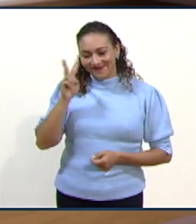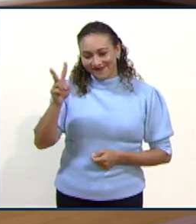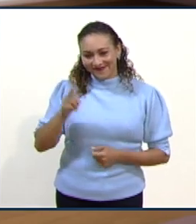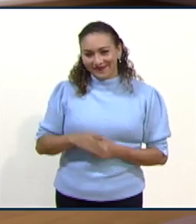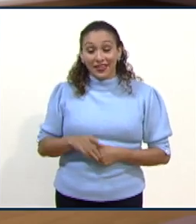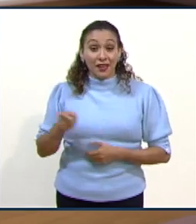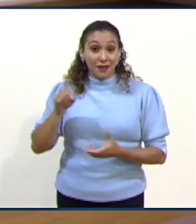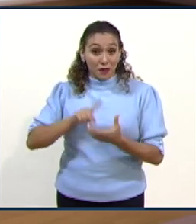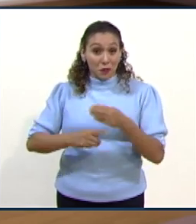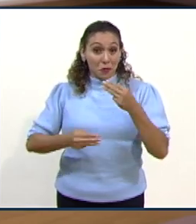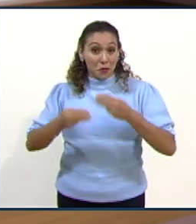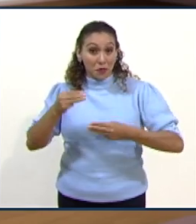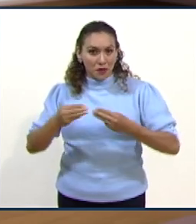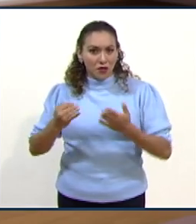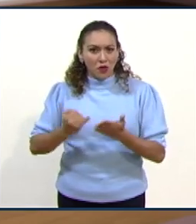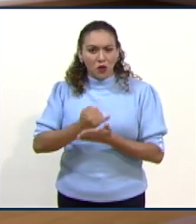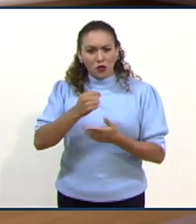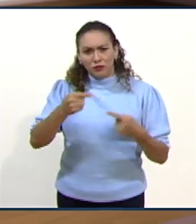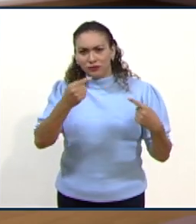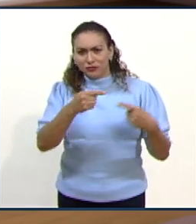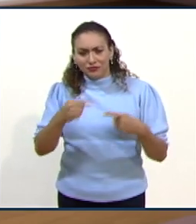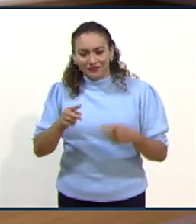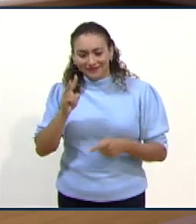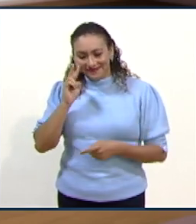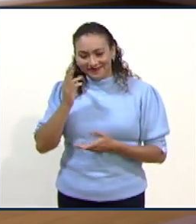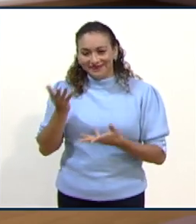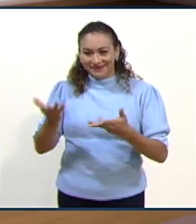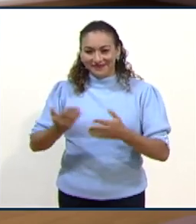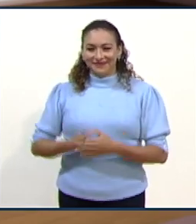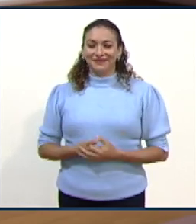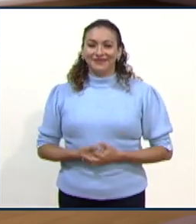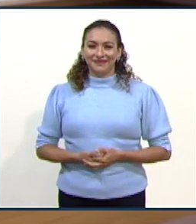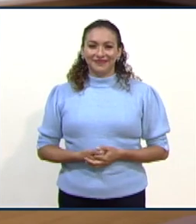los ministros en sesión de pleno. Adelante, Mario, te escuchamos.